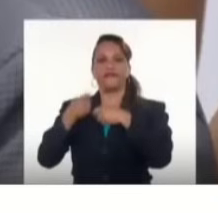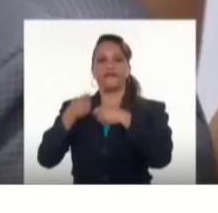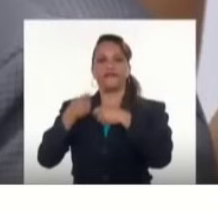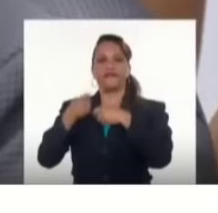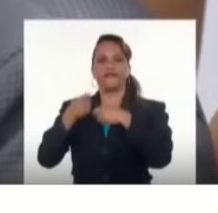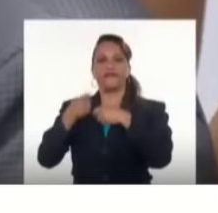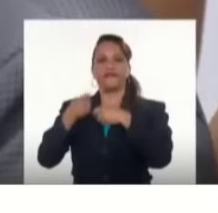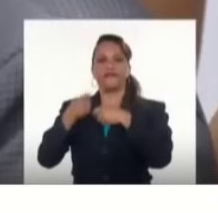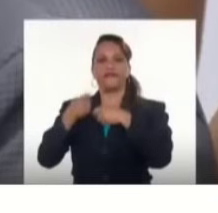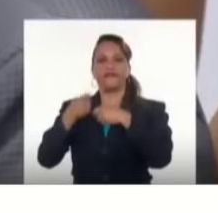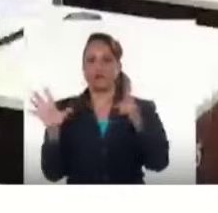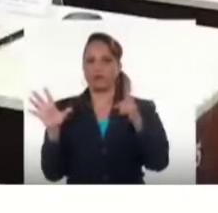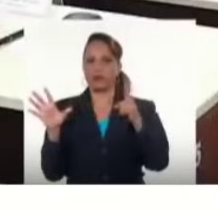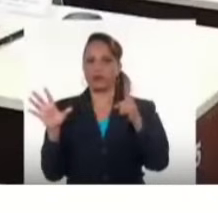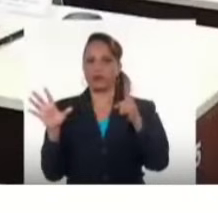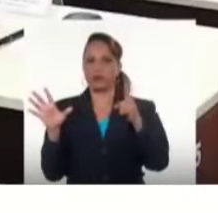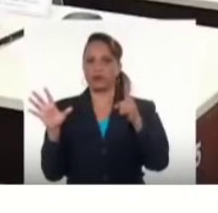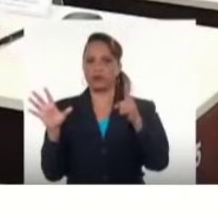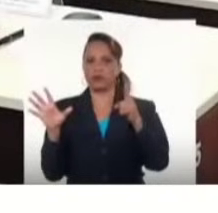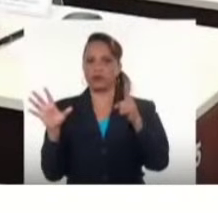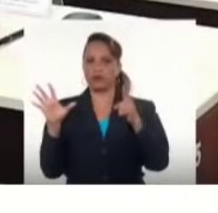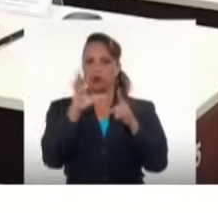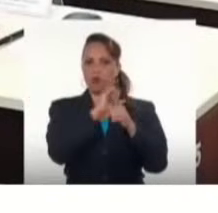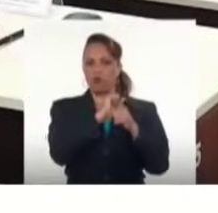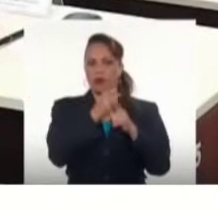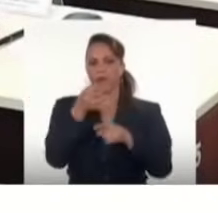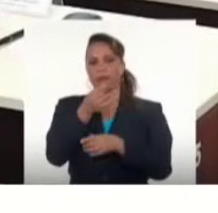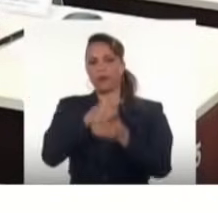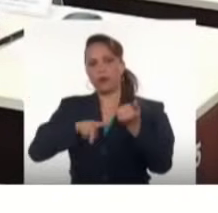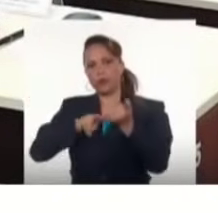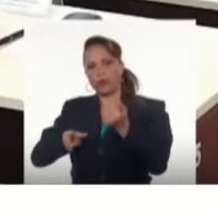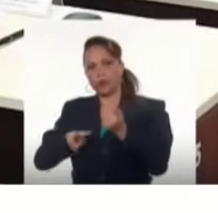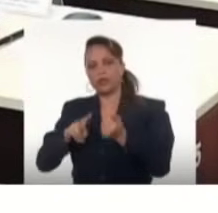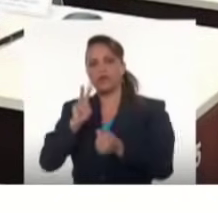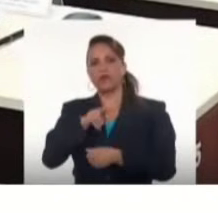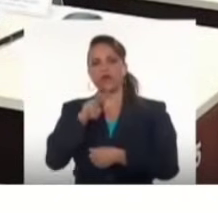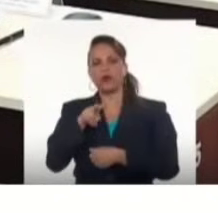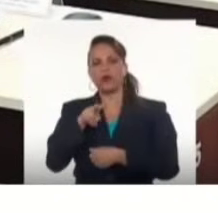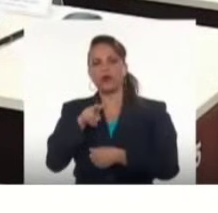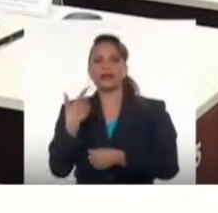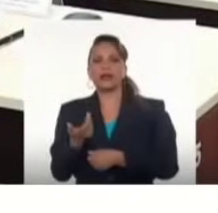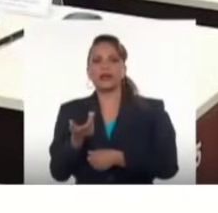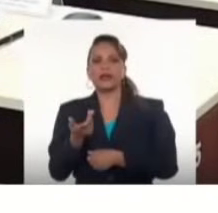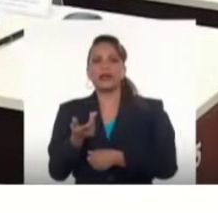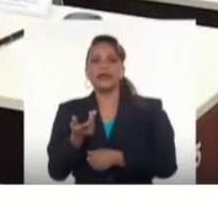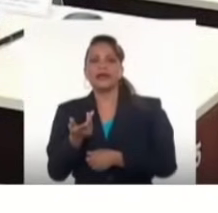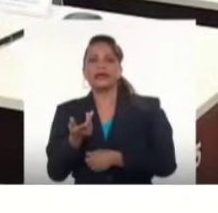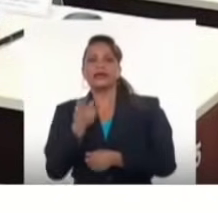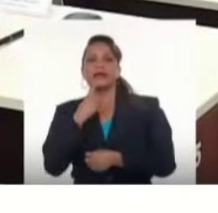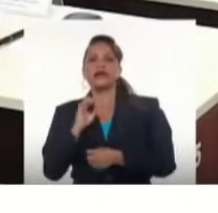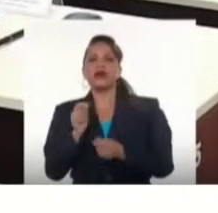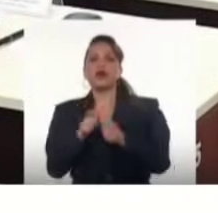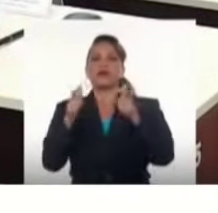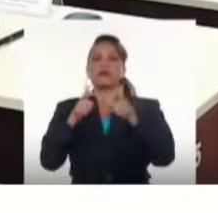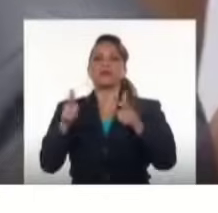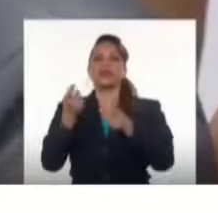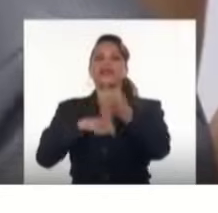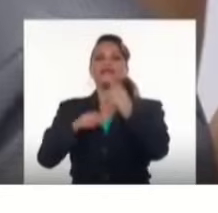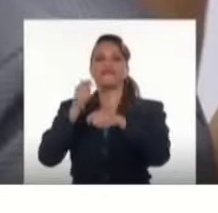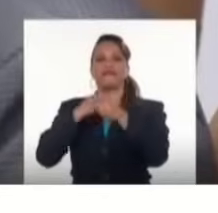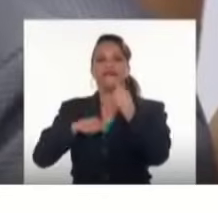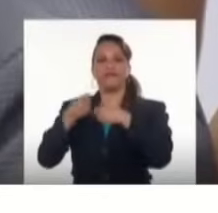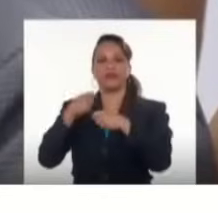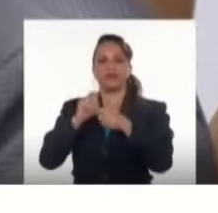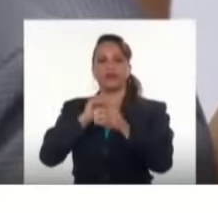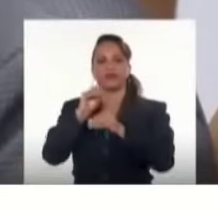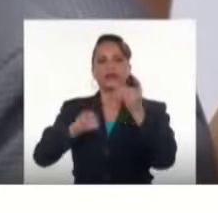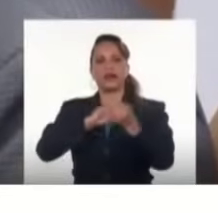los problemas del país di Ahora sí puedo confiar sin duda alguna de los gobiernos locales el incremento de las exportaciones la sustitución